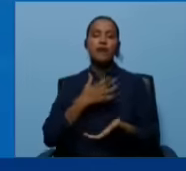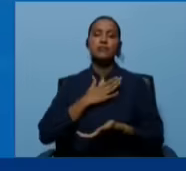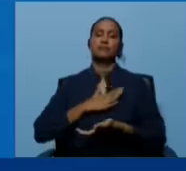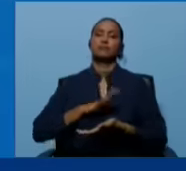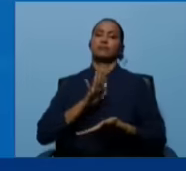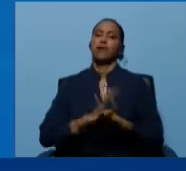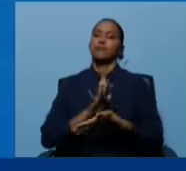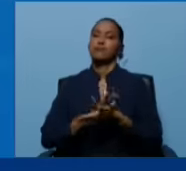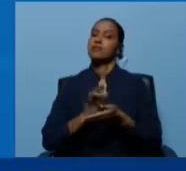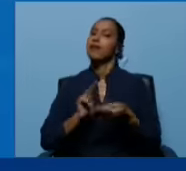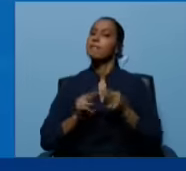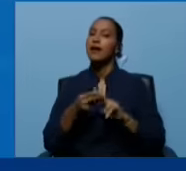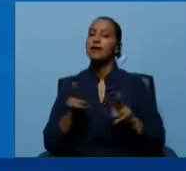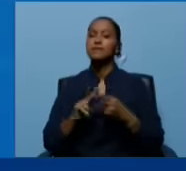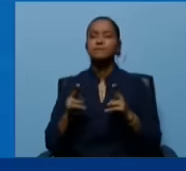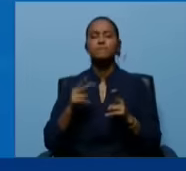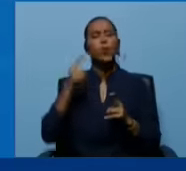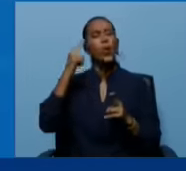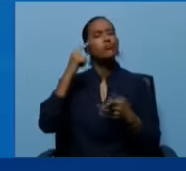consolidando